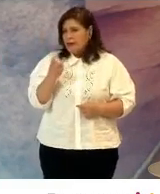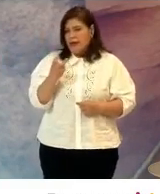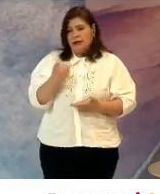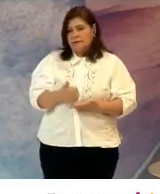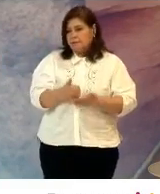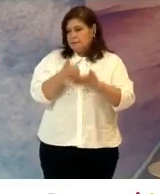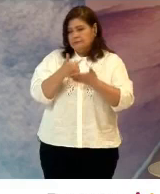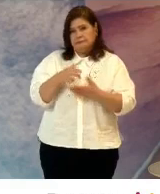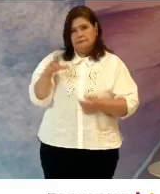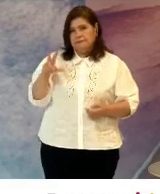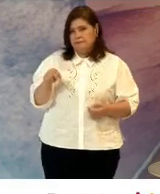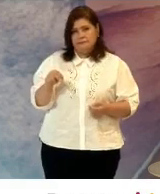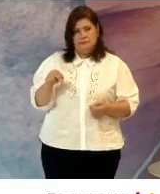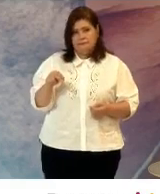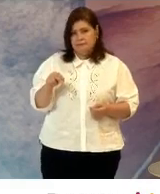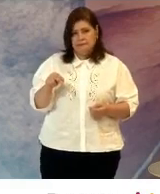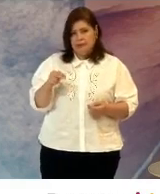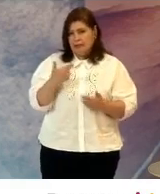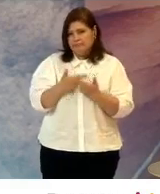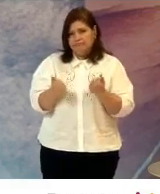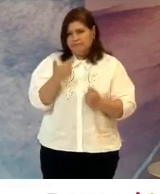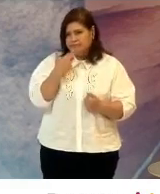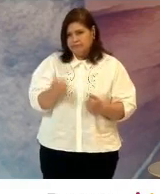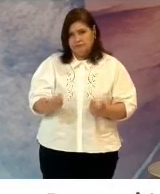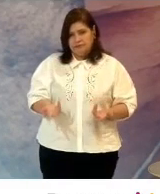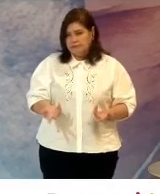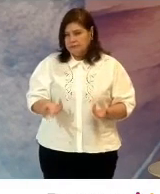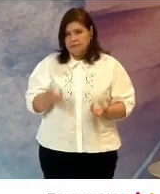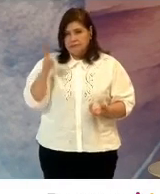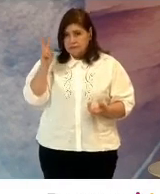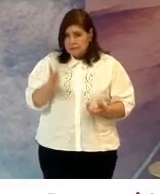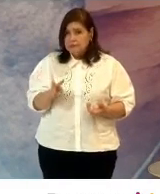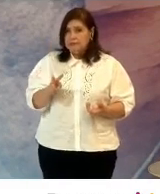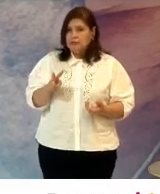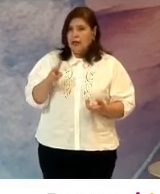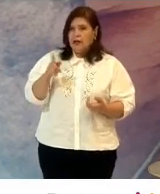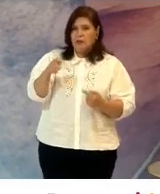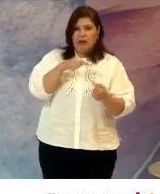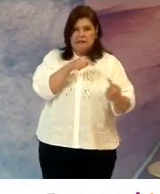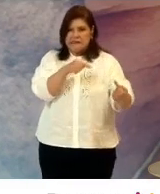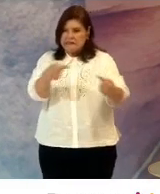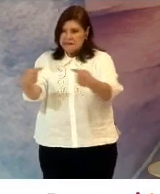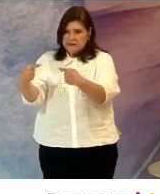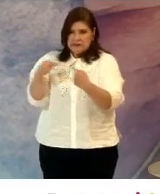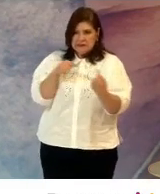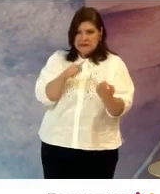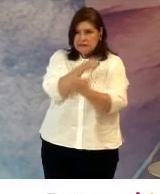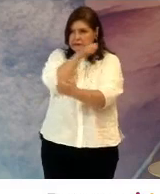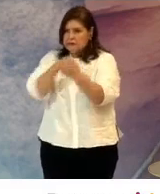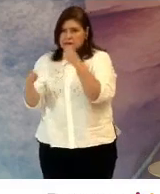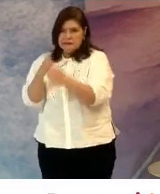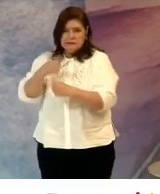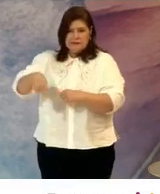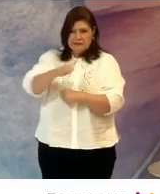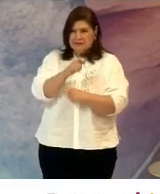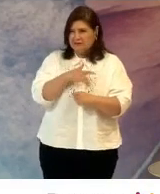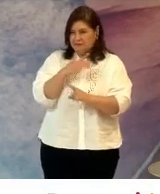a ningún lado. Y pueden ver las fricciones de la sociedad ya ahora,